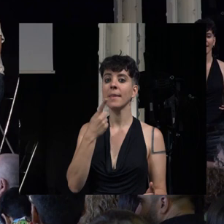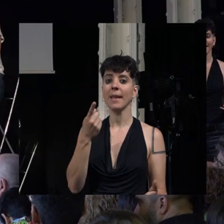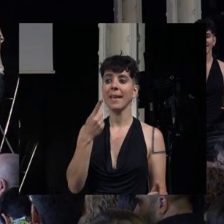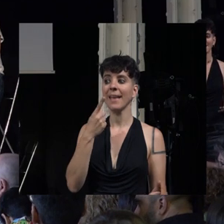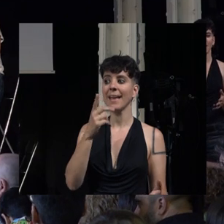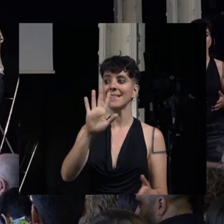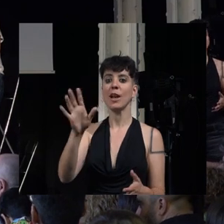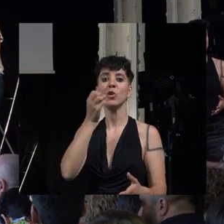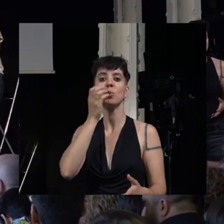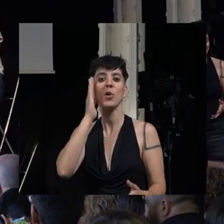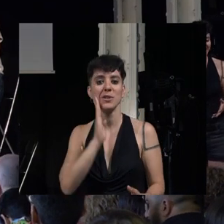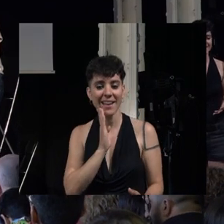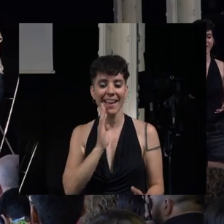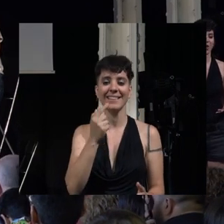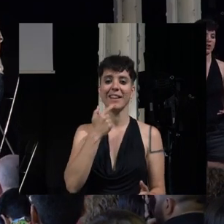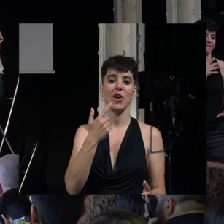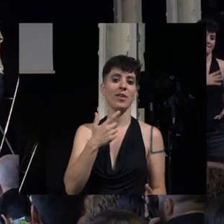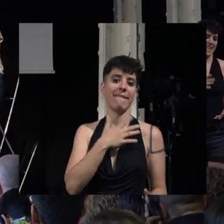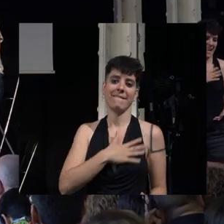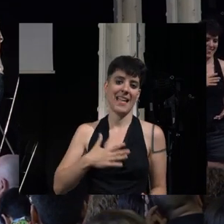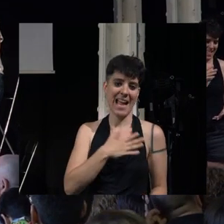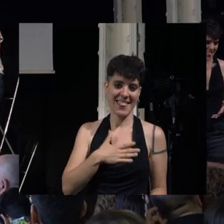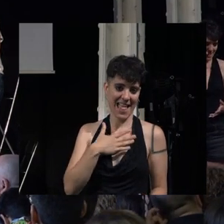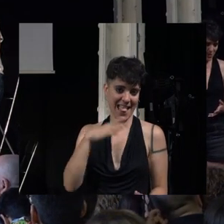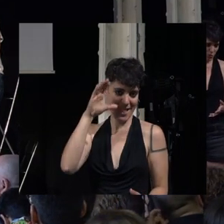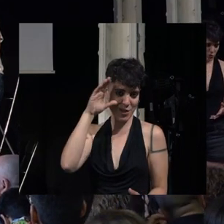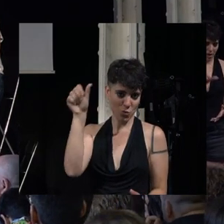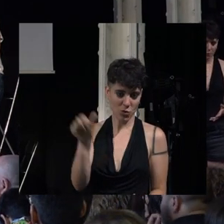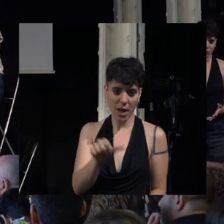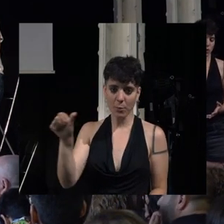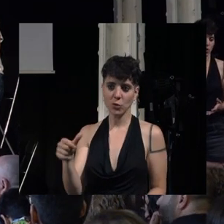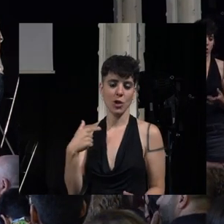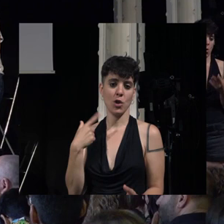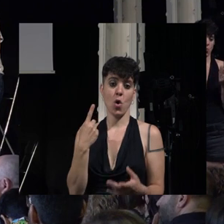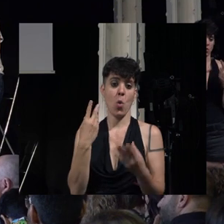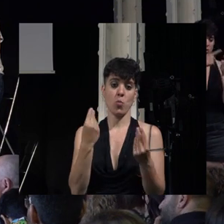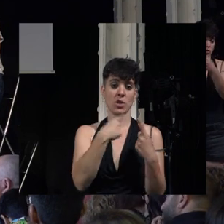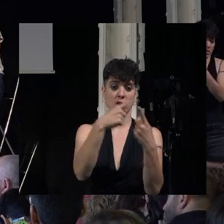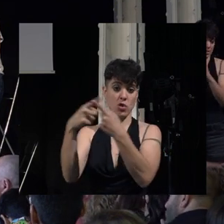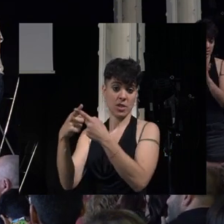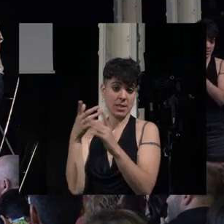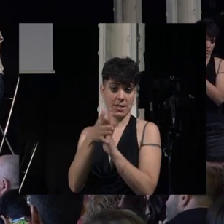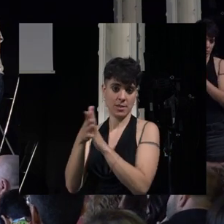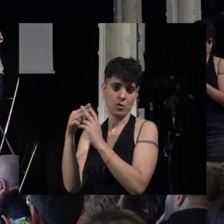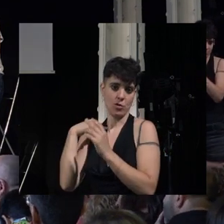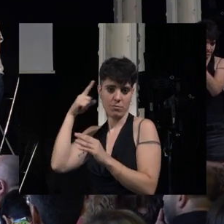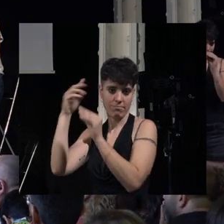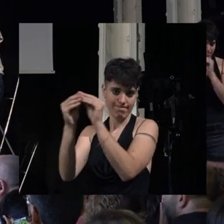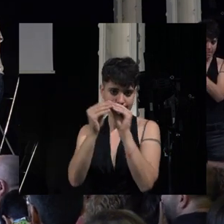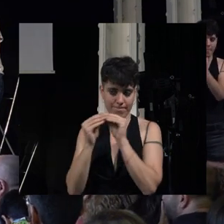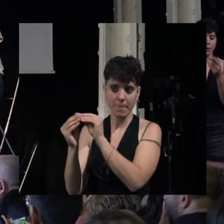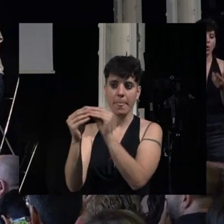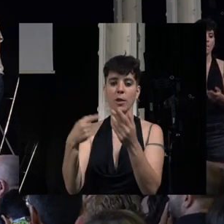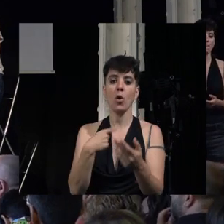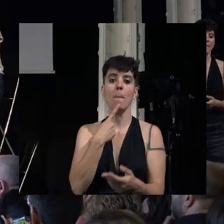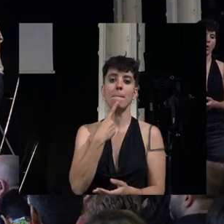de buenos días y de que estoy encantada de haberos oído y estoy muy de acuerdo con muchas de las cosas que habéis planteado. Y quería haceros una